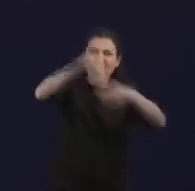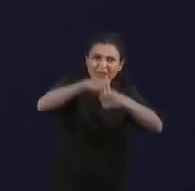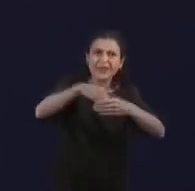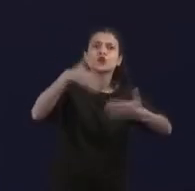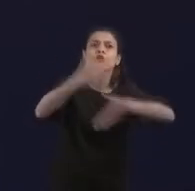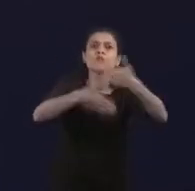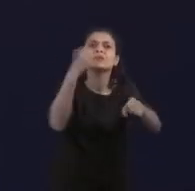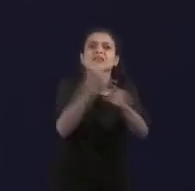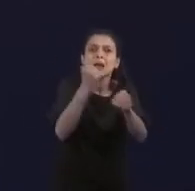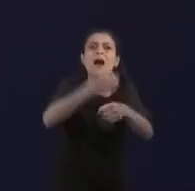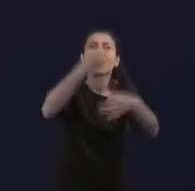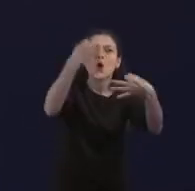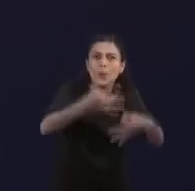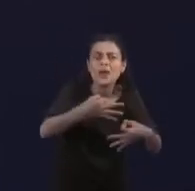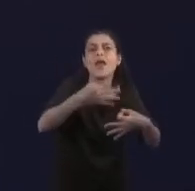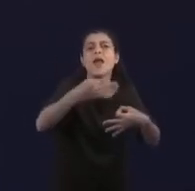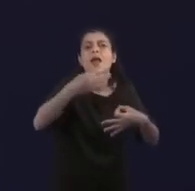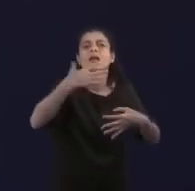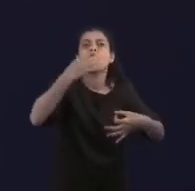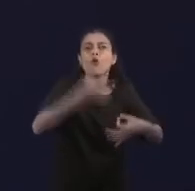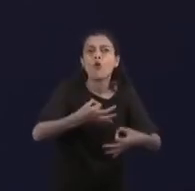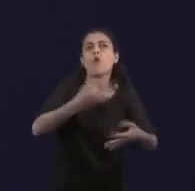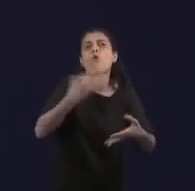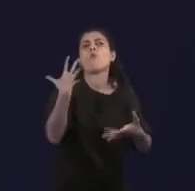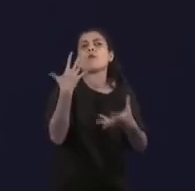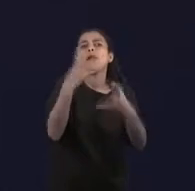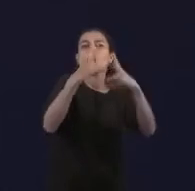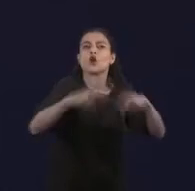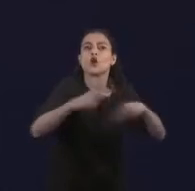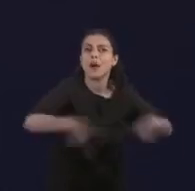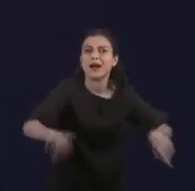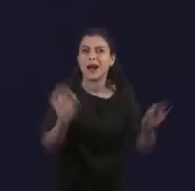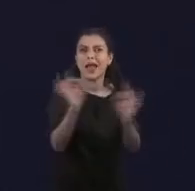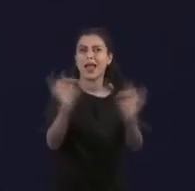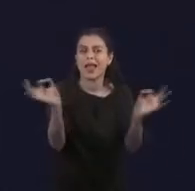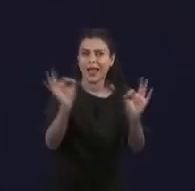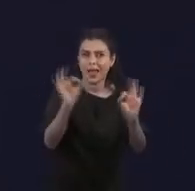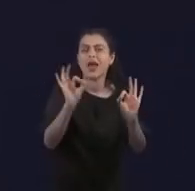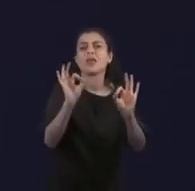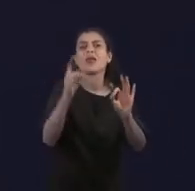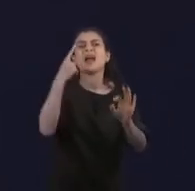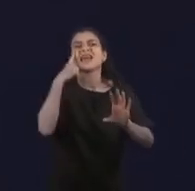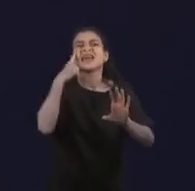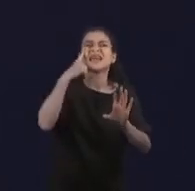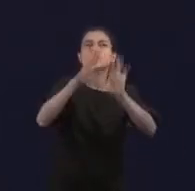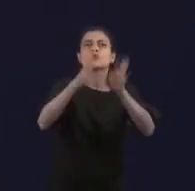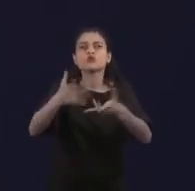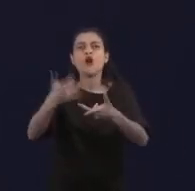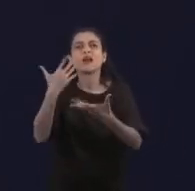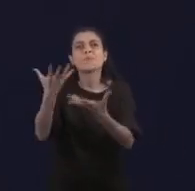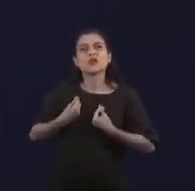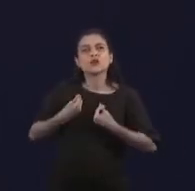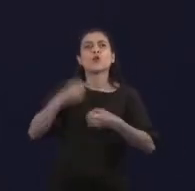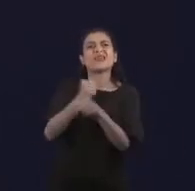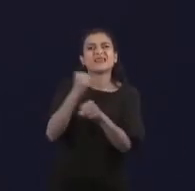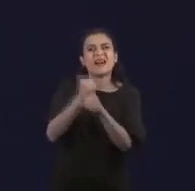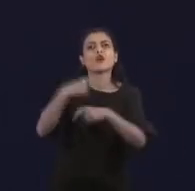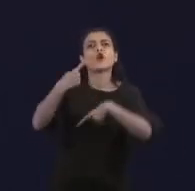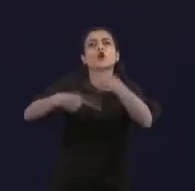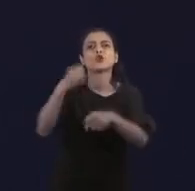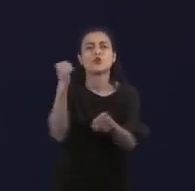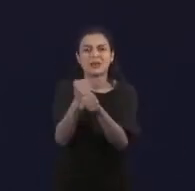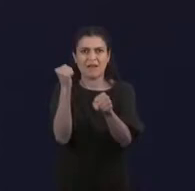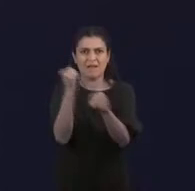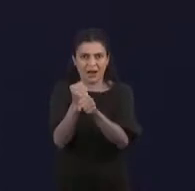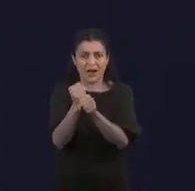haga que nadie te robe el martillo y instituciones que defiendan tu trabajo y que hagan que puedas trabajar. Así que en esa línea es todo